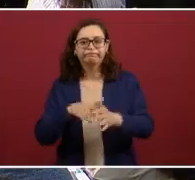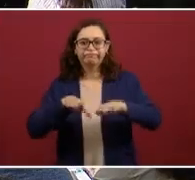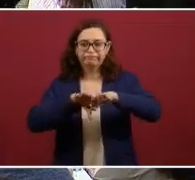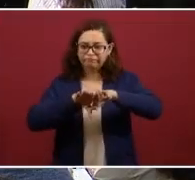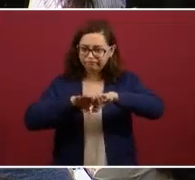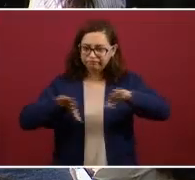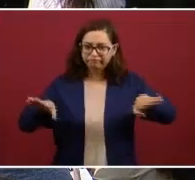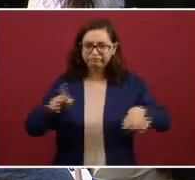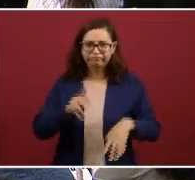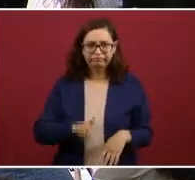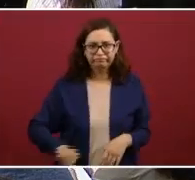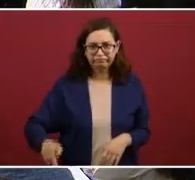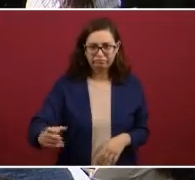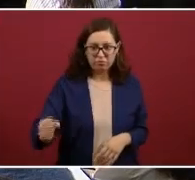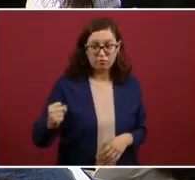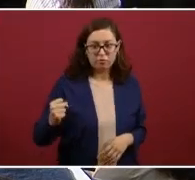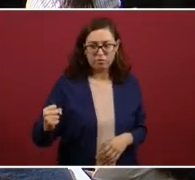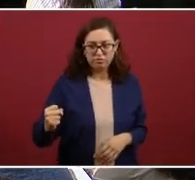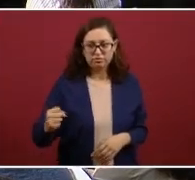democrática.